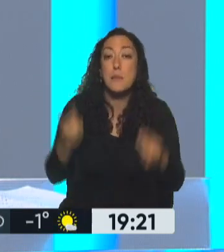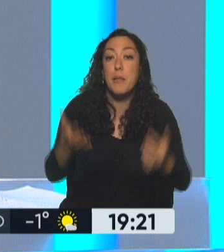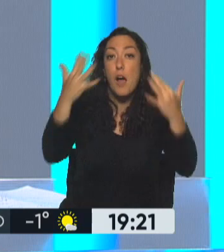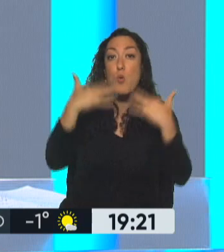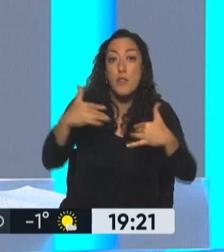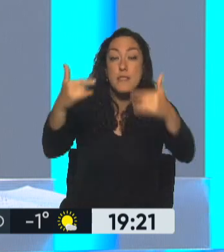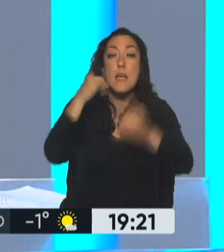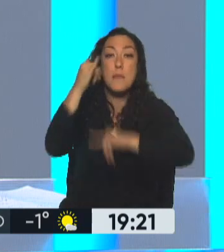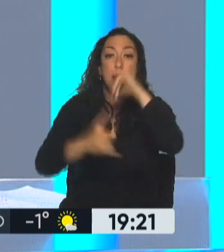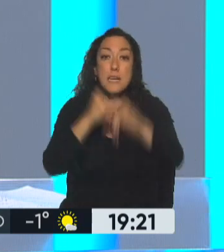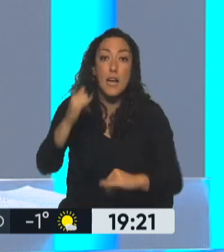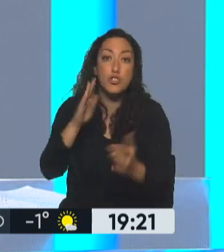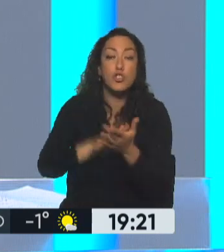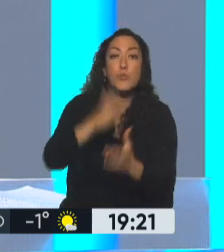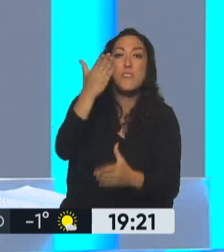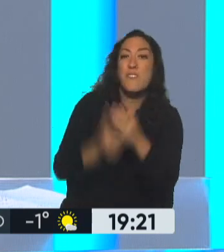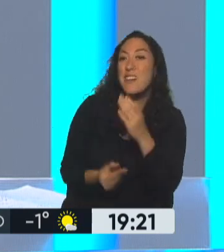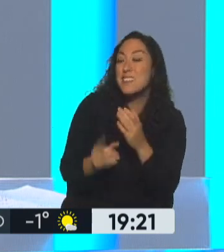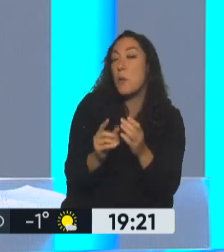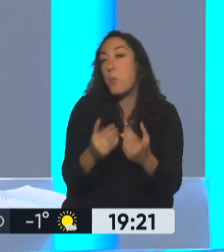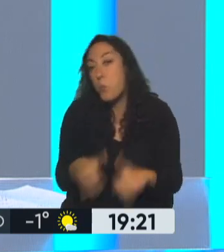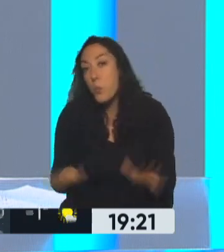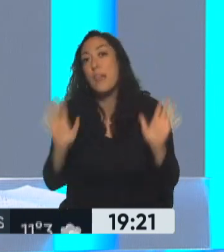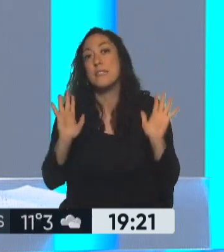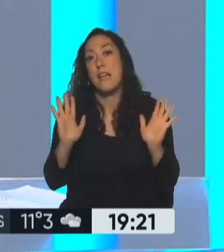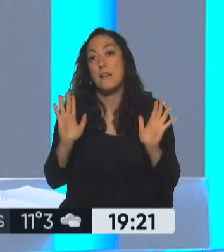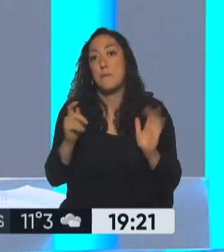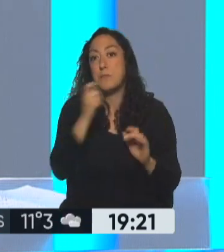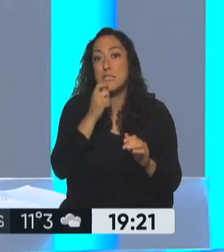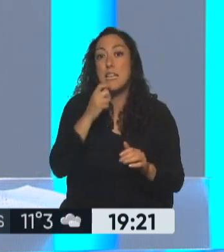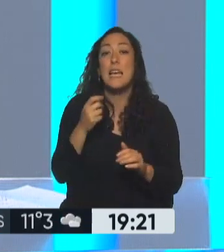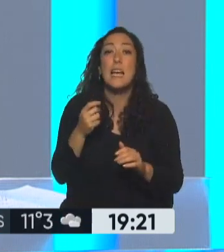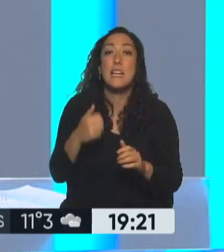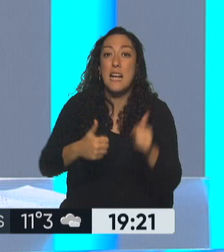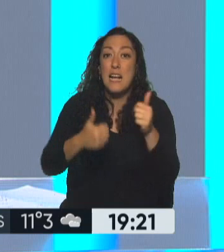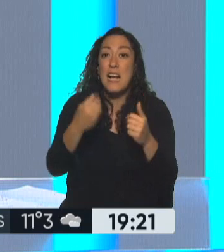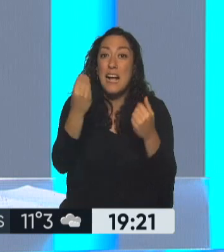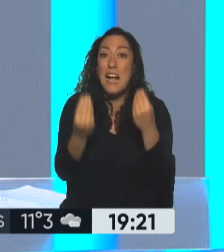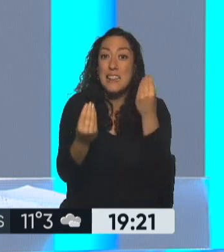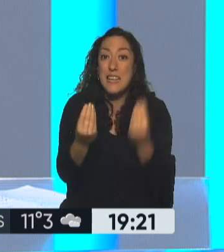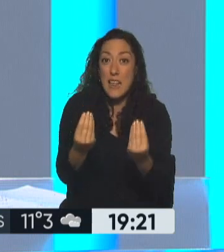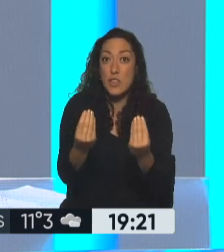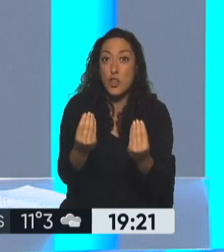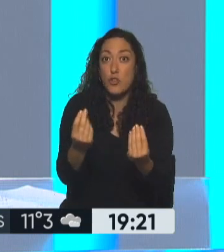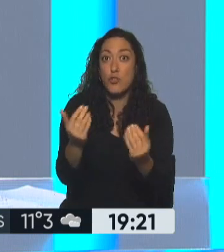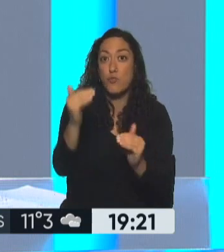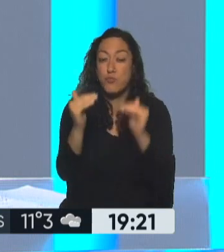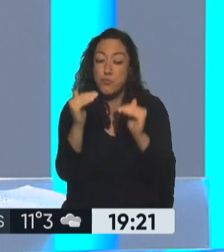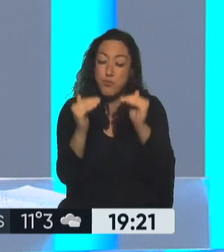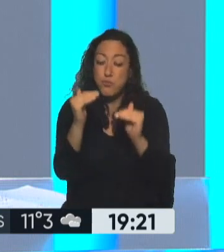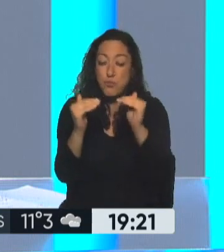público Qué es el margen de error cuando uno ve que dos candidatos están muy parejos muy empatados